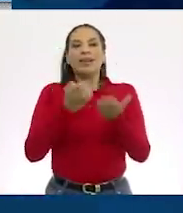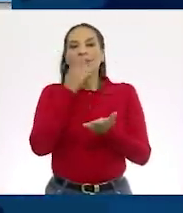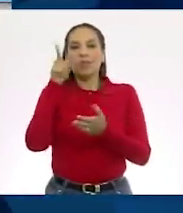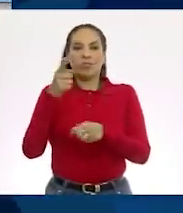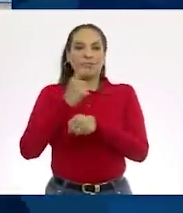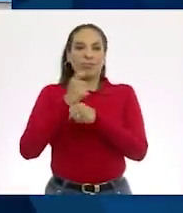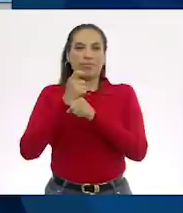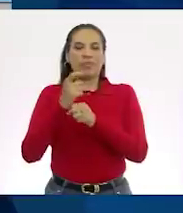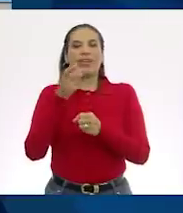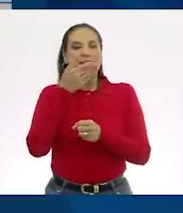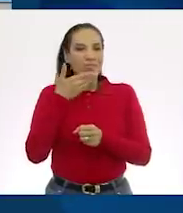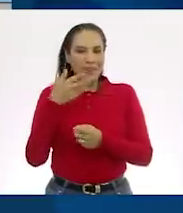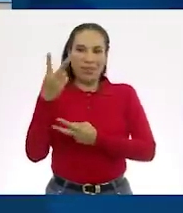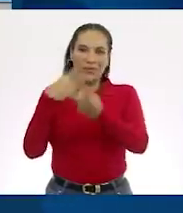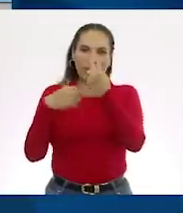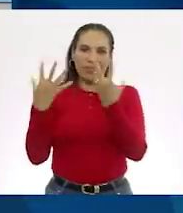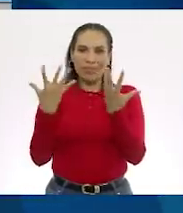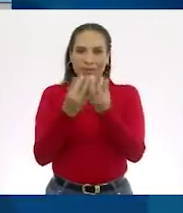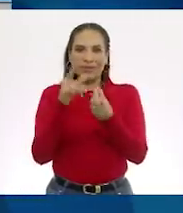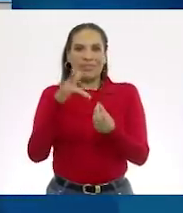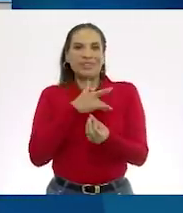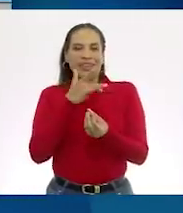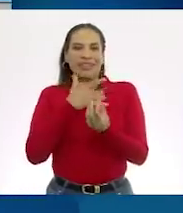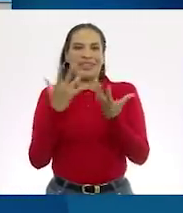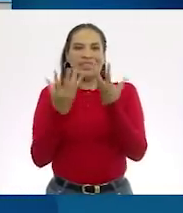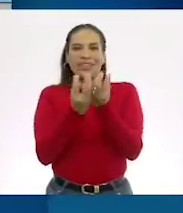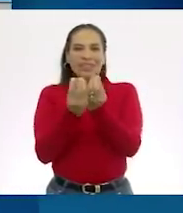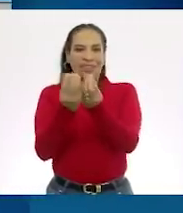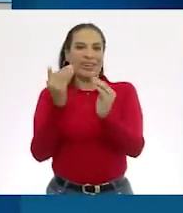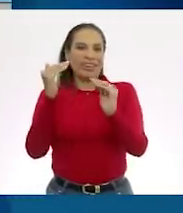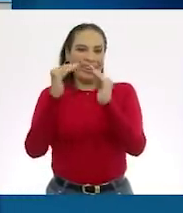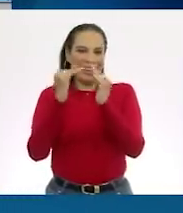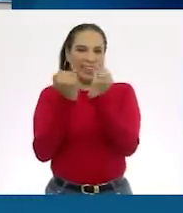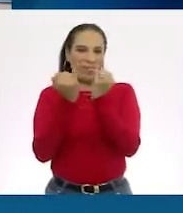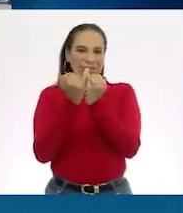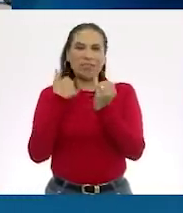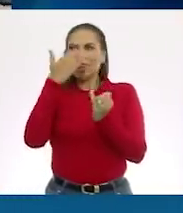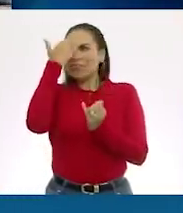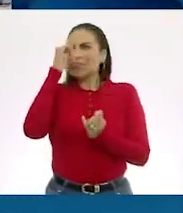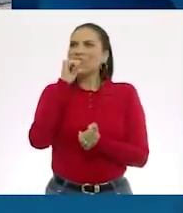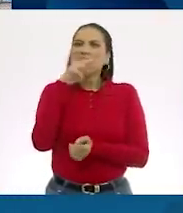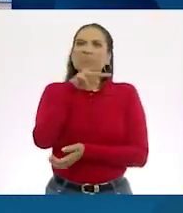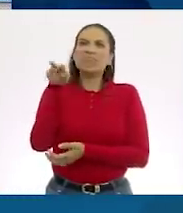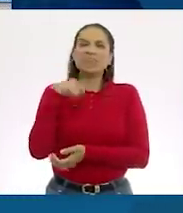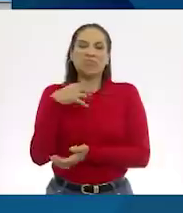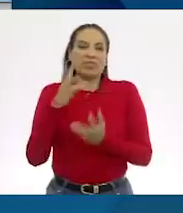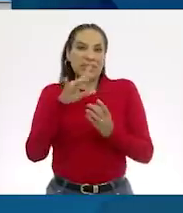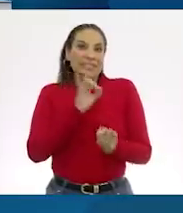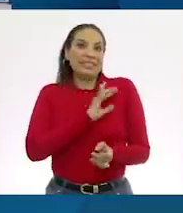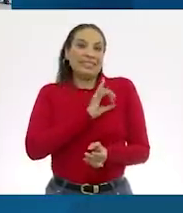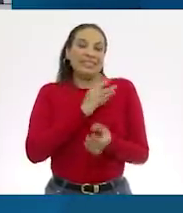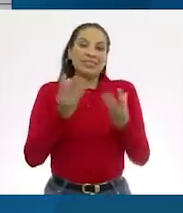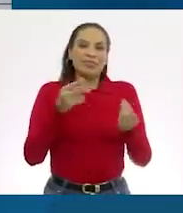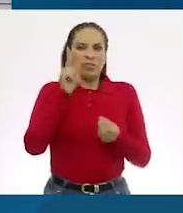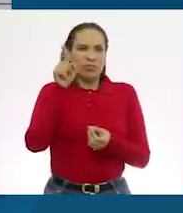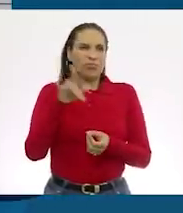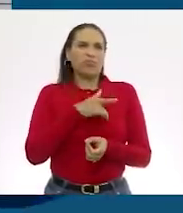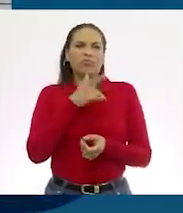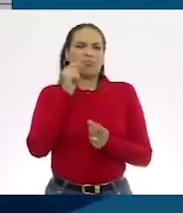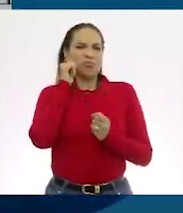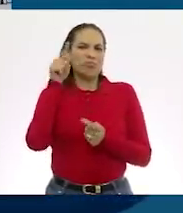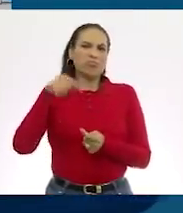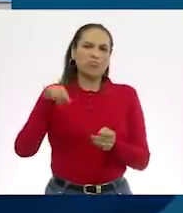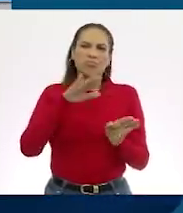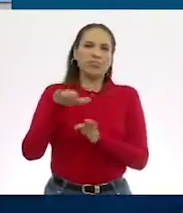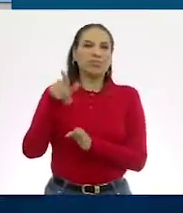fuiste el primero en darle la bienvenida y hacerla sentir como en casa. Sí, yo no conocía a nadie y estaba súper asustada. Pero tú no te dejaste llevar por